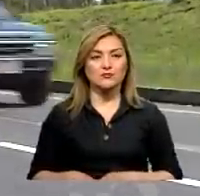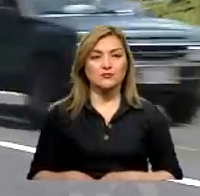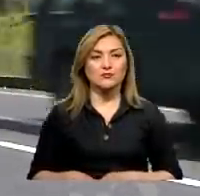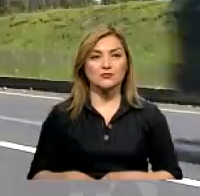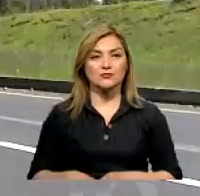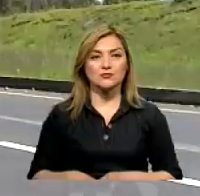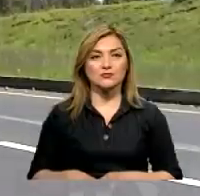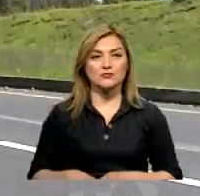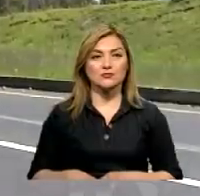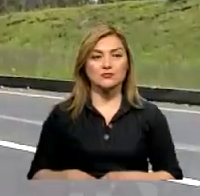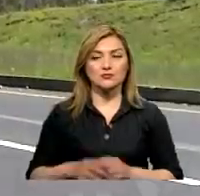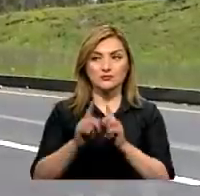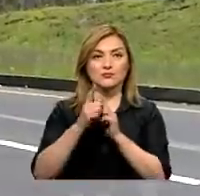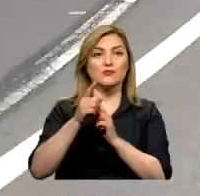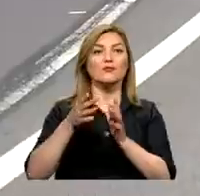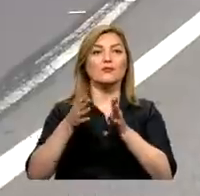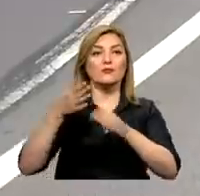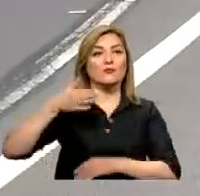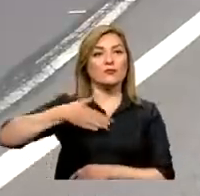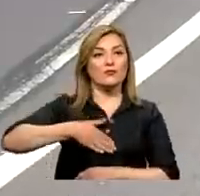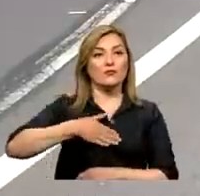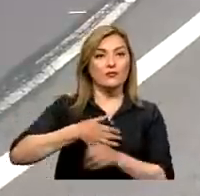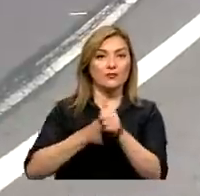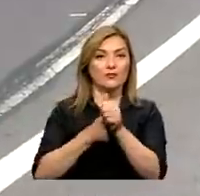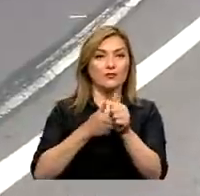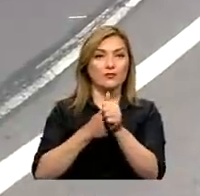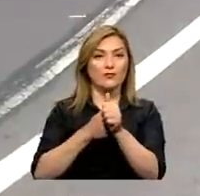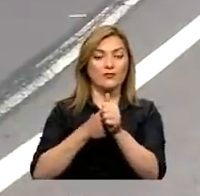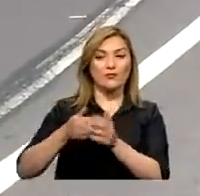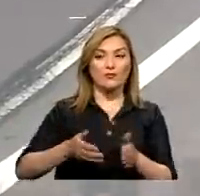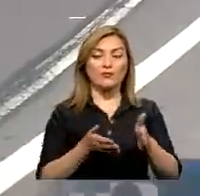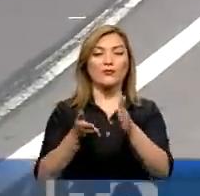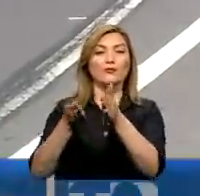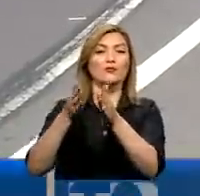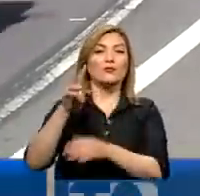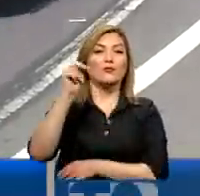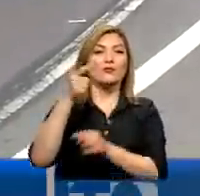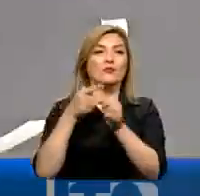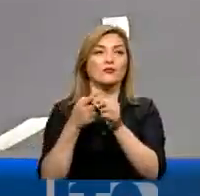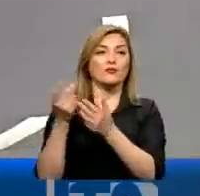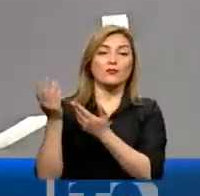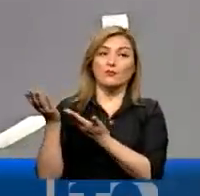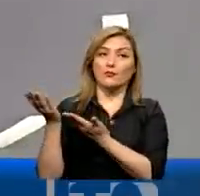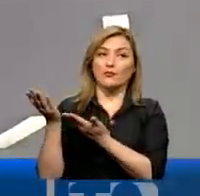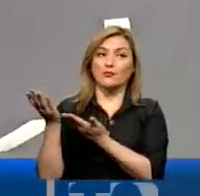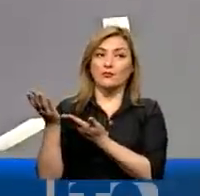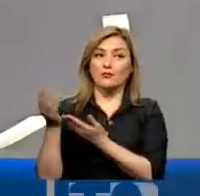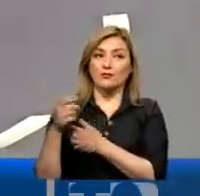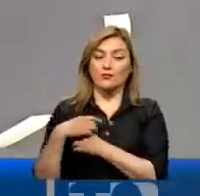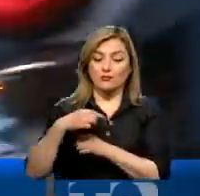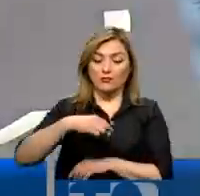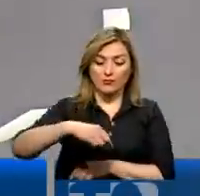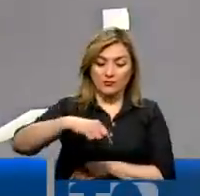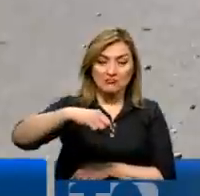El tramo de más de un kilómetro de la avenida Simón Bolívar a la altura de la Interoceánica en el norte de Quito luce así. La señalética